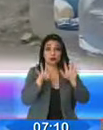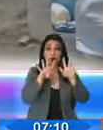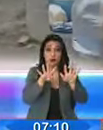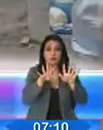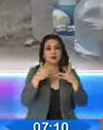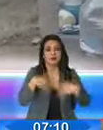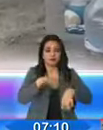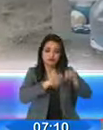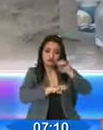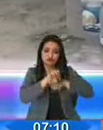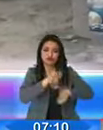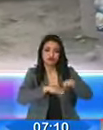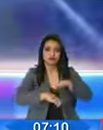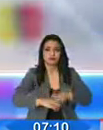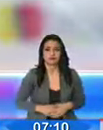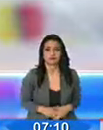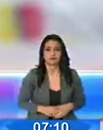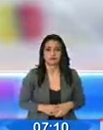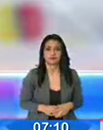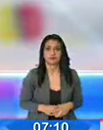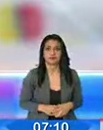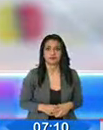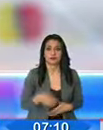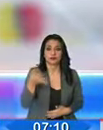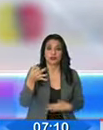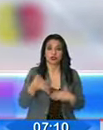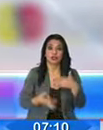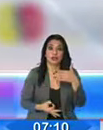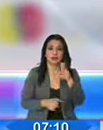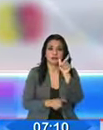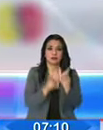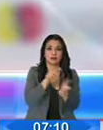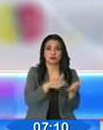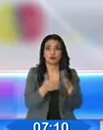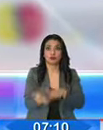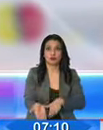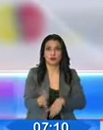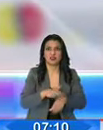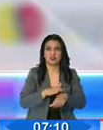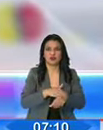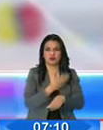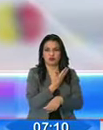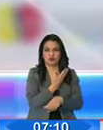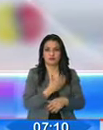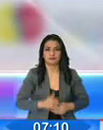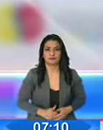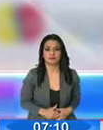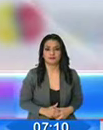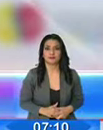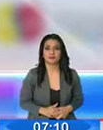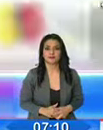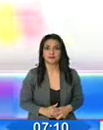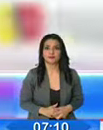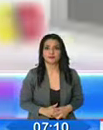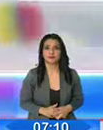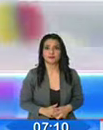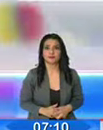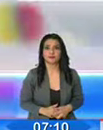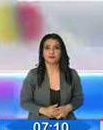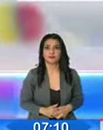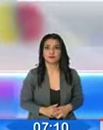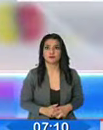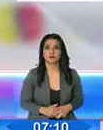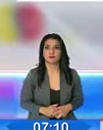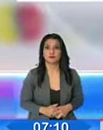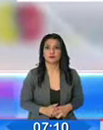en investigación. En total, el reporte de los fallecidos asociados a intoxicación por metanol es de 17. La entidad detalló